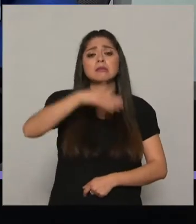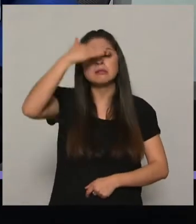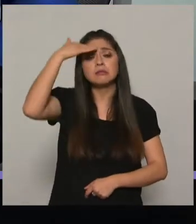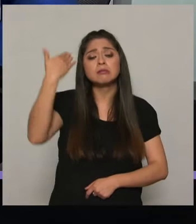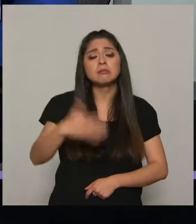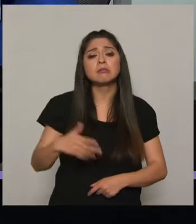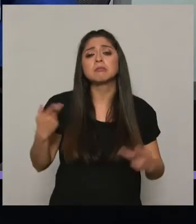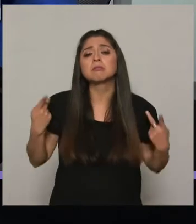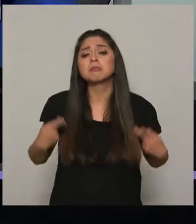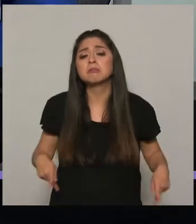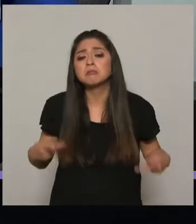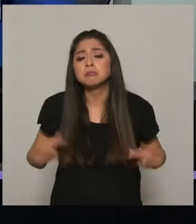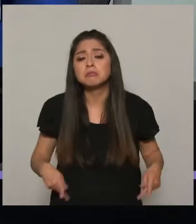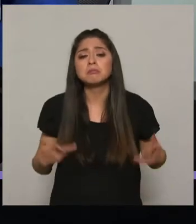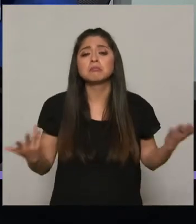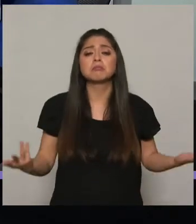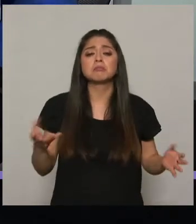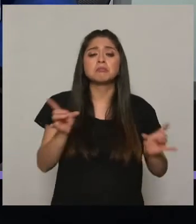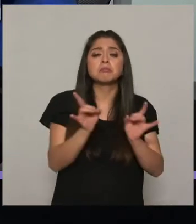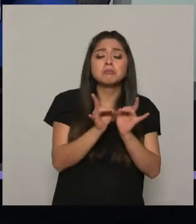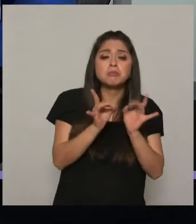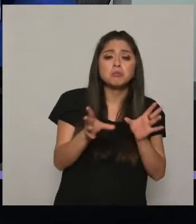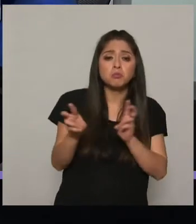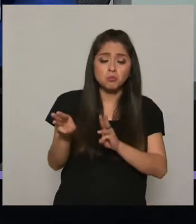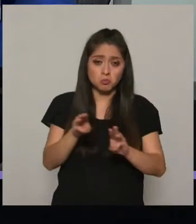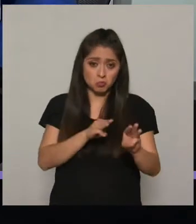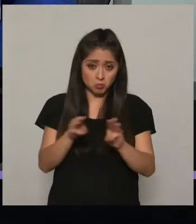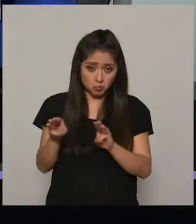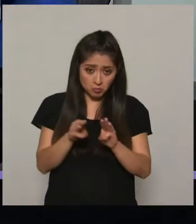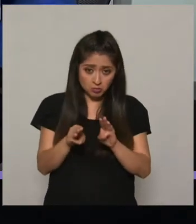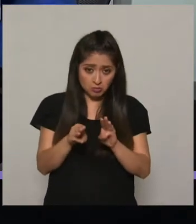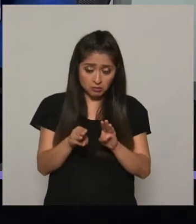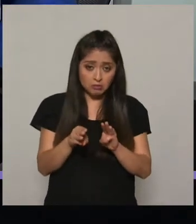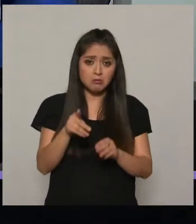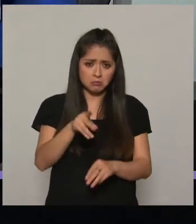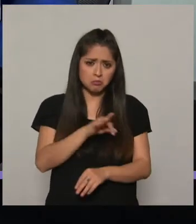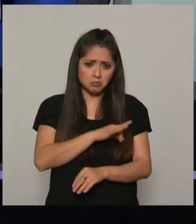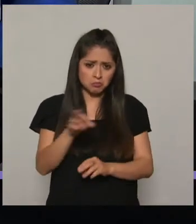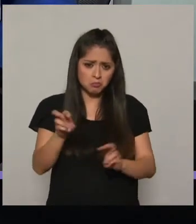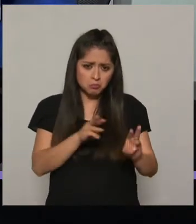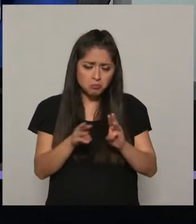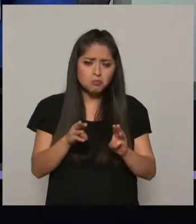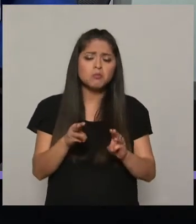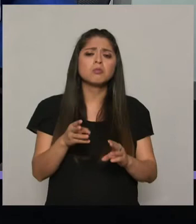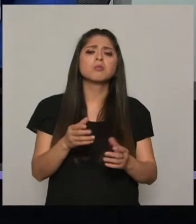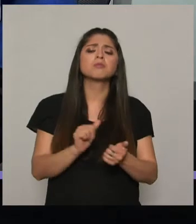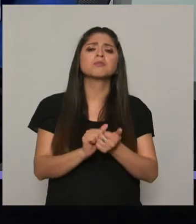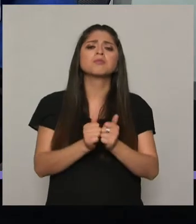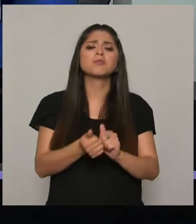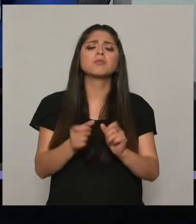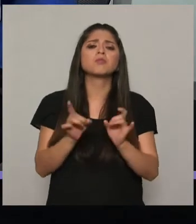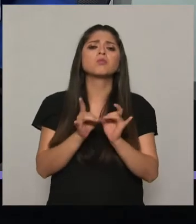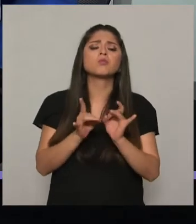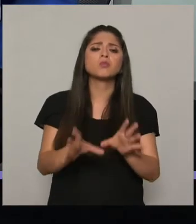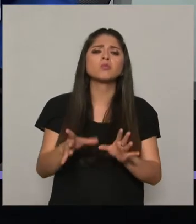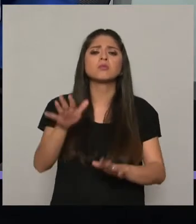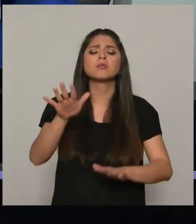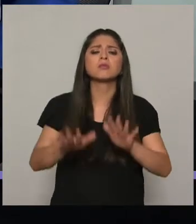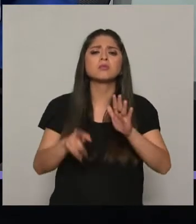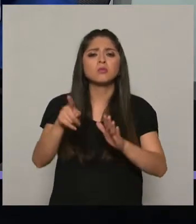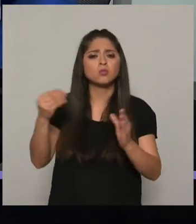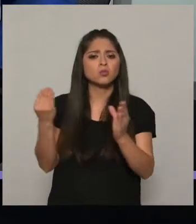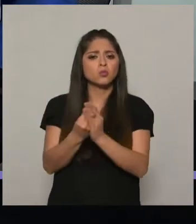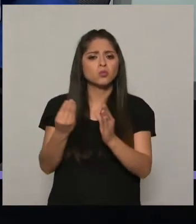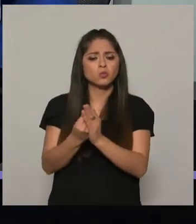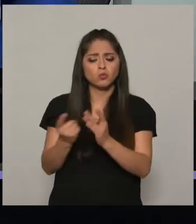está visiblemente que se pueda mover, bueno, si es que se le puede mover, cómo, incluso que cuando se hagan estos cursos para obtener